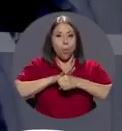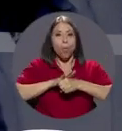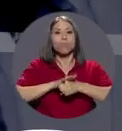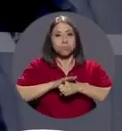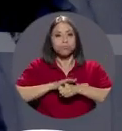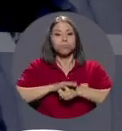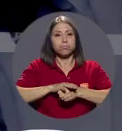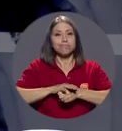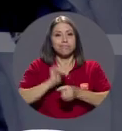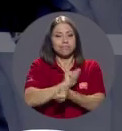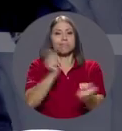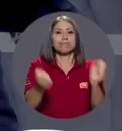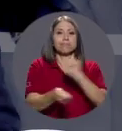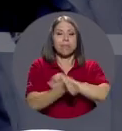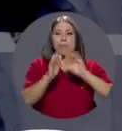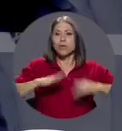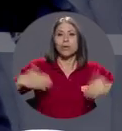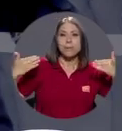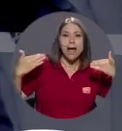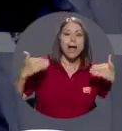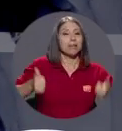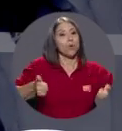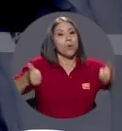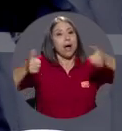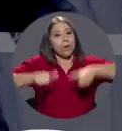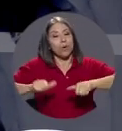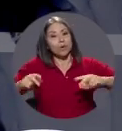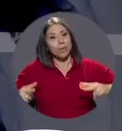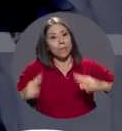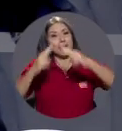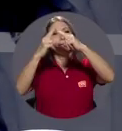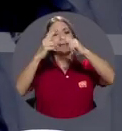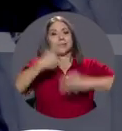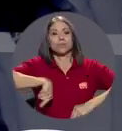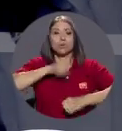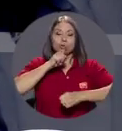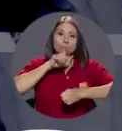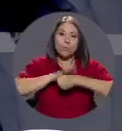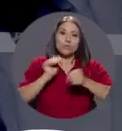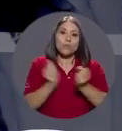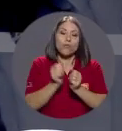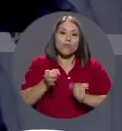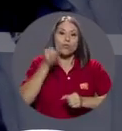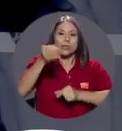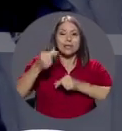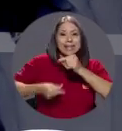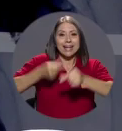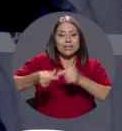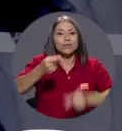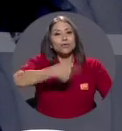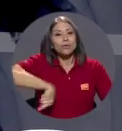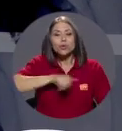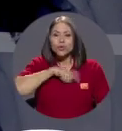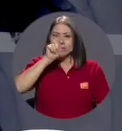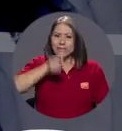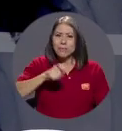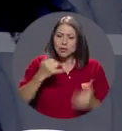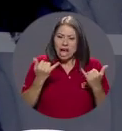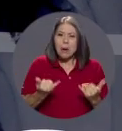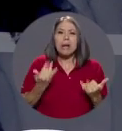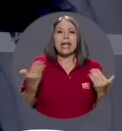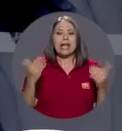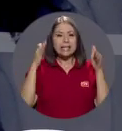nuestros compromisos de cambio climático, del Acuerdo de París, nuestros compromisos con las futuras generaciones. O sea, tenemos